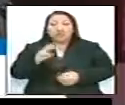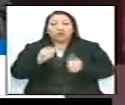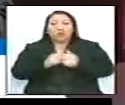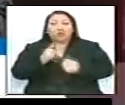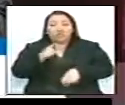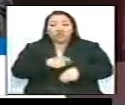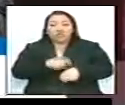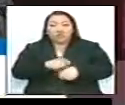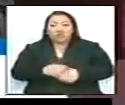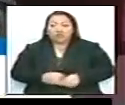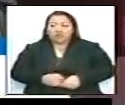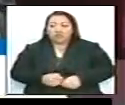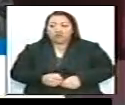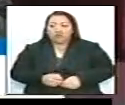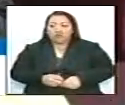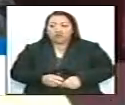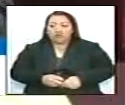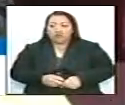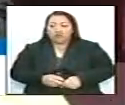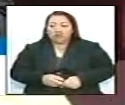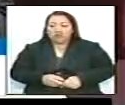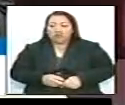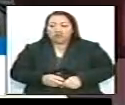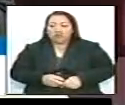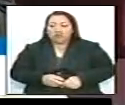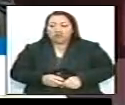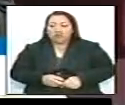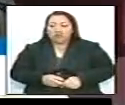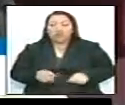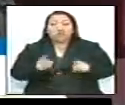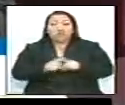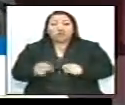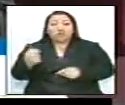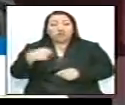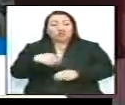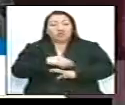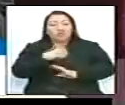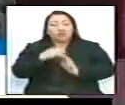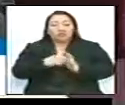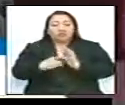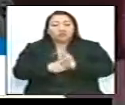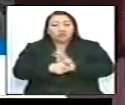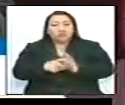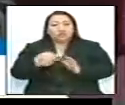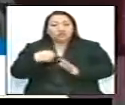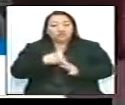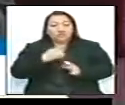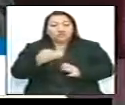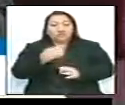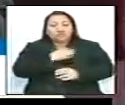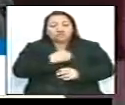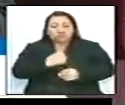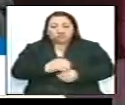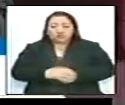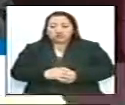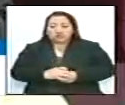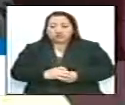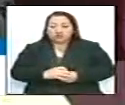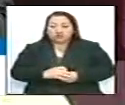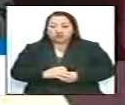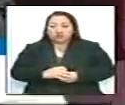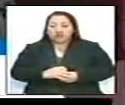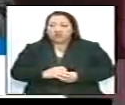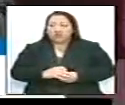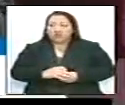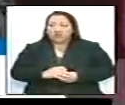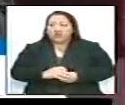¿no? Que además, dicho ese paso, está presente también en el proyecto de ley que presentó el Ejecutivo. Y ha señalado